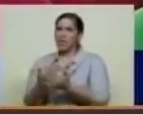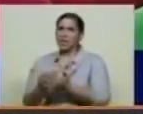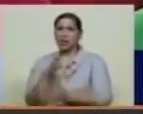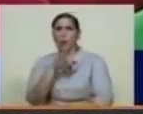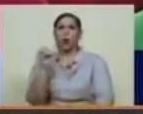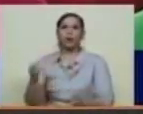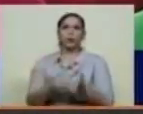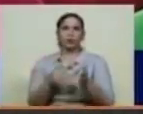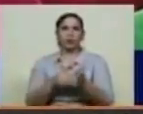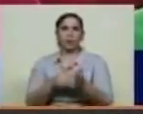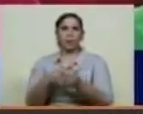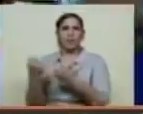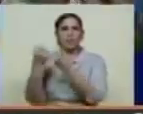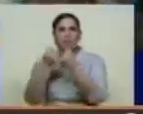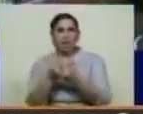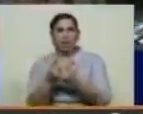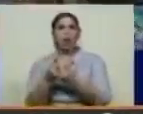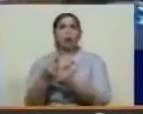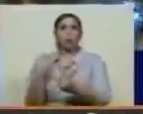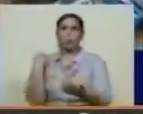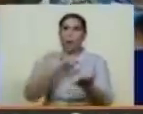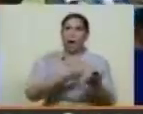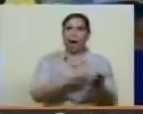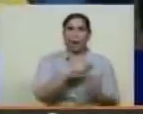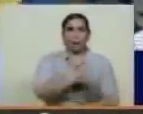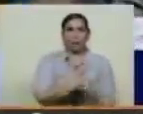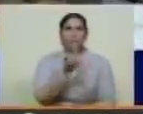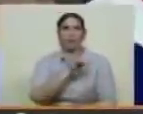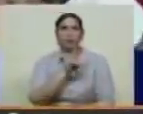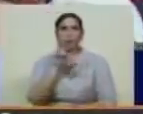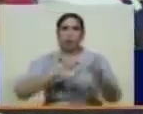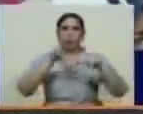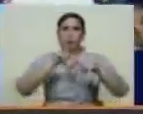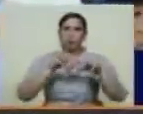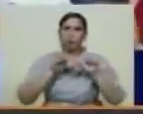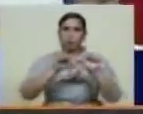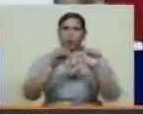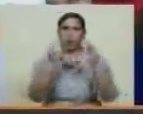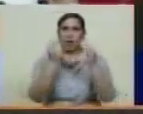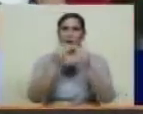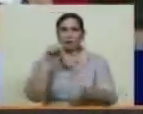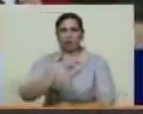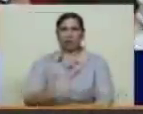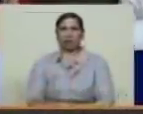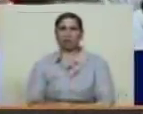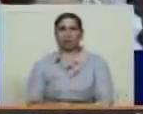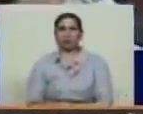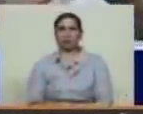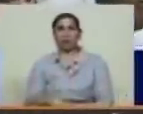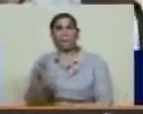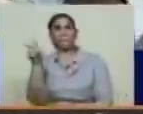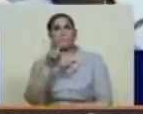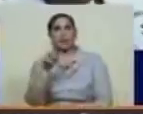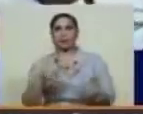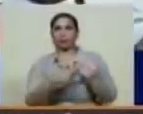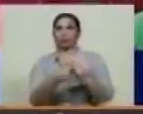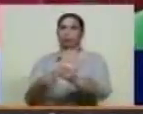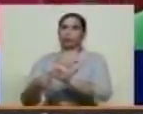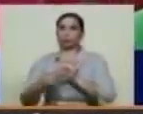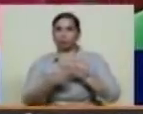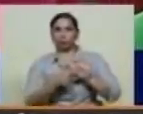en Venezuela? ¿Por qué no pide? Hoy Venezuela es ejemplo y faro en el